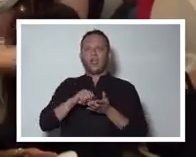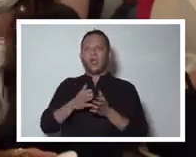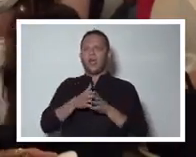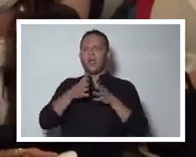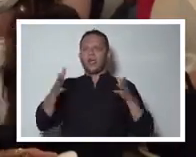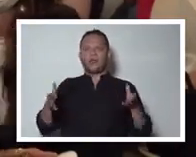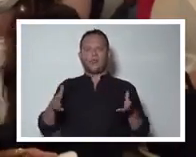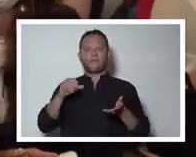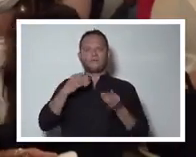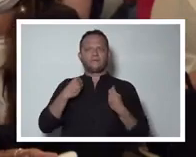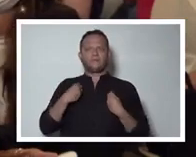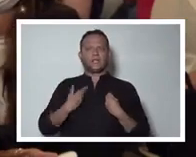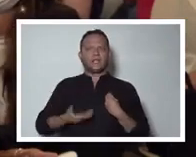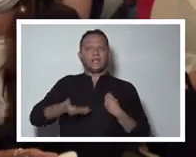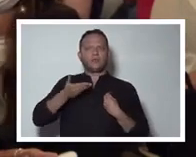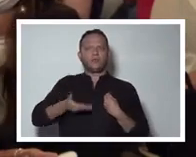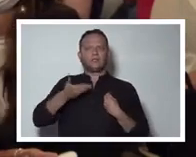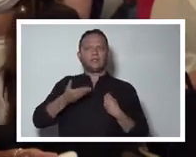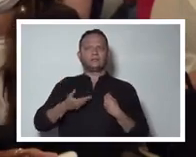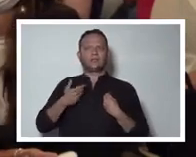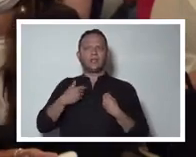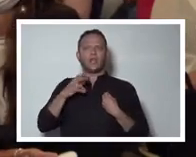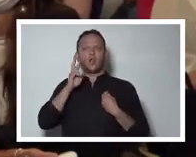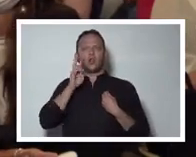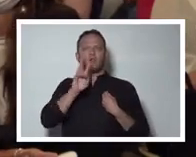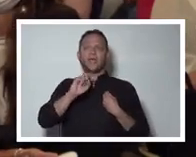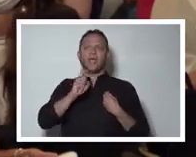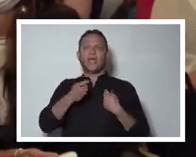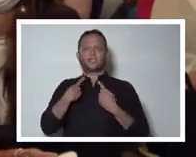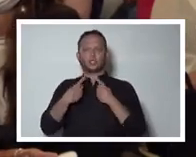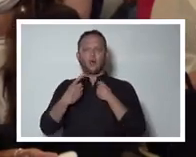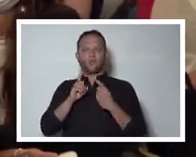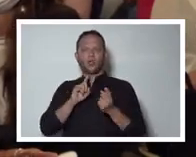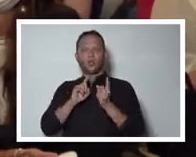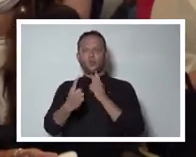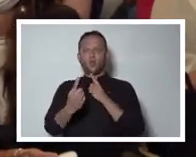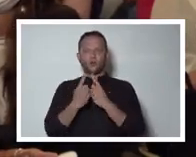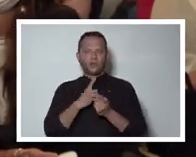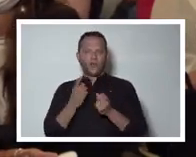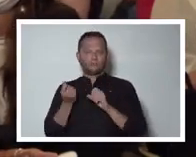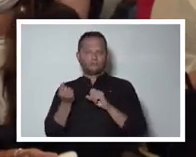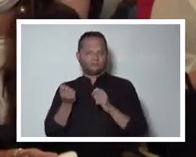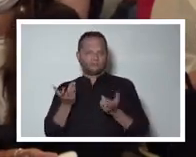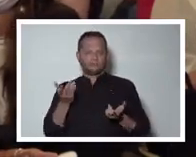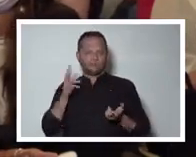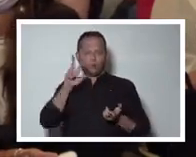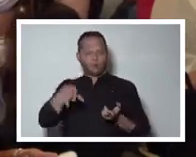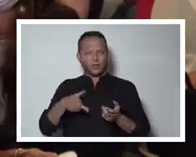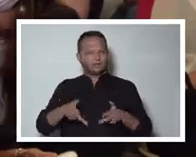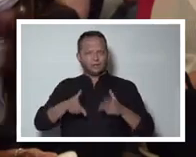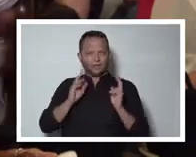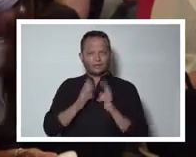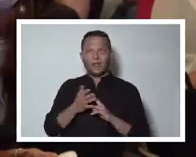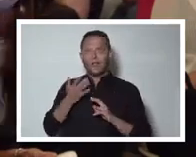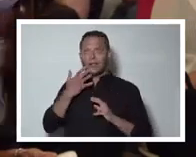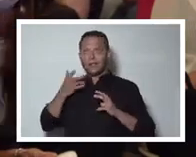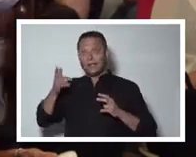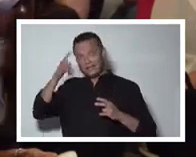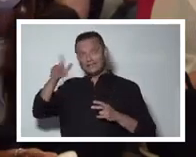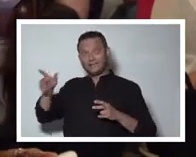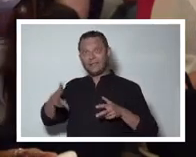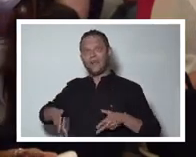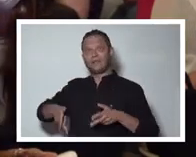urbe en la que lo importante es que no te cruces con tu exnovio o cosas semejantes ellas sabían bien que la